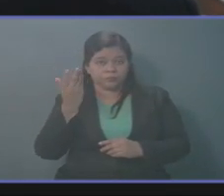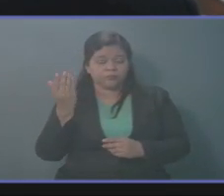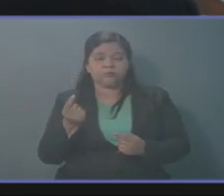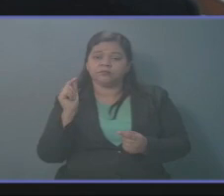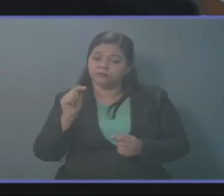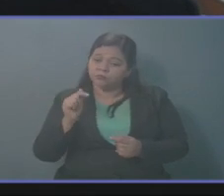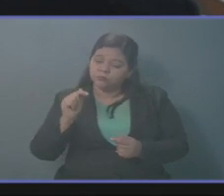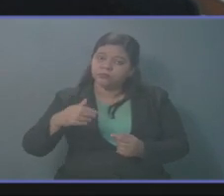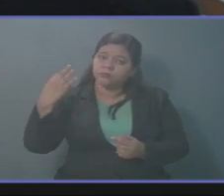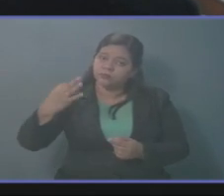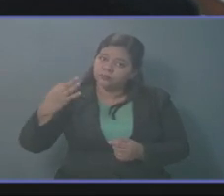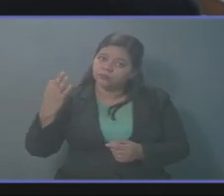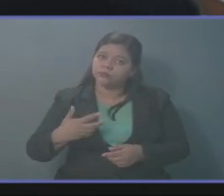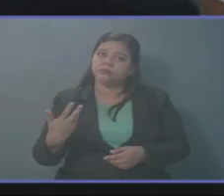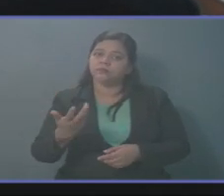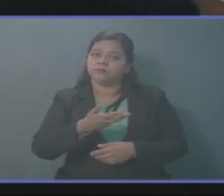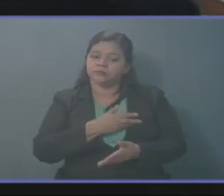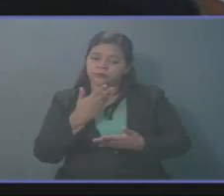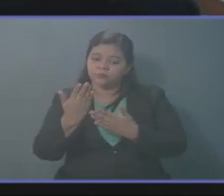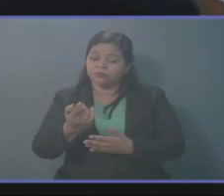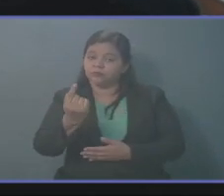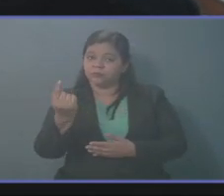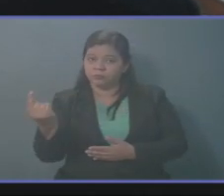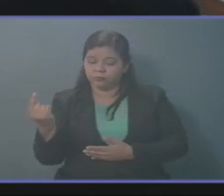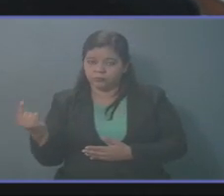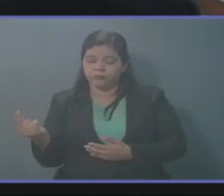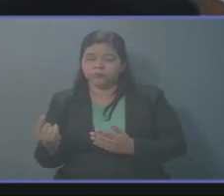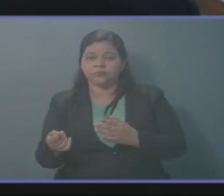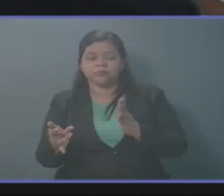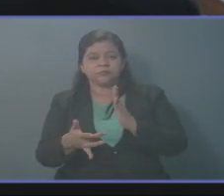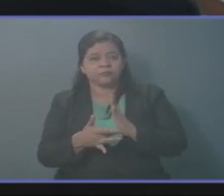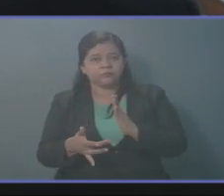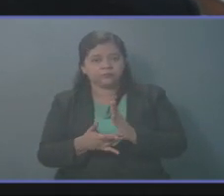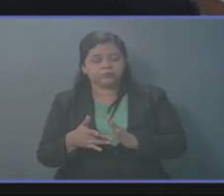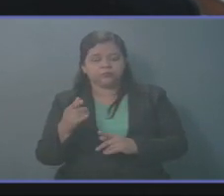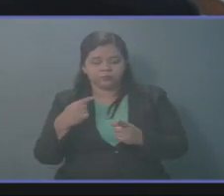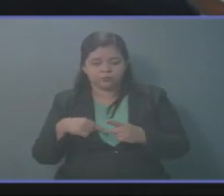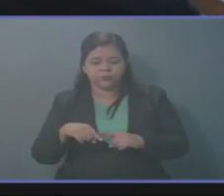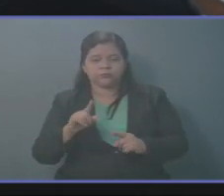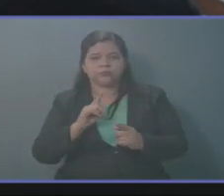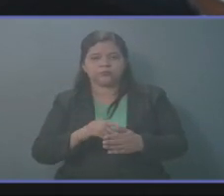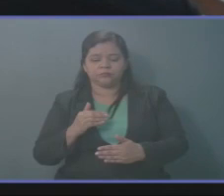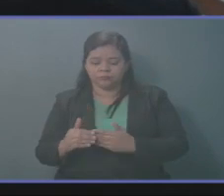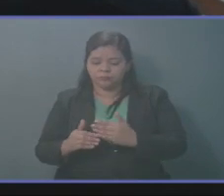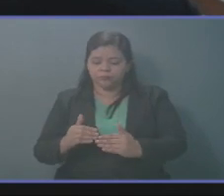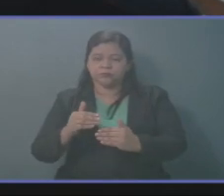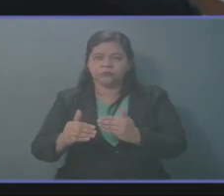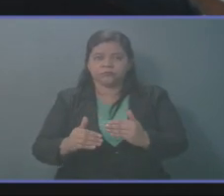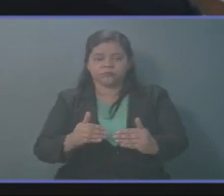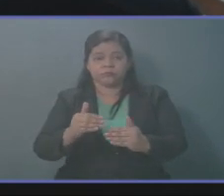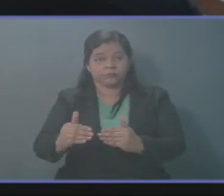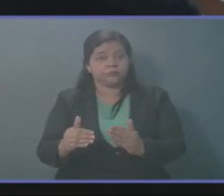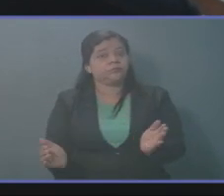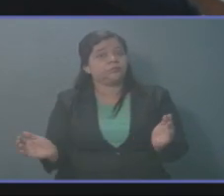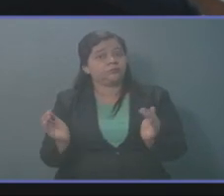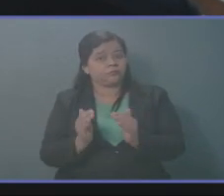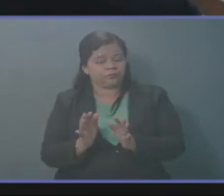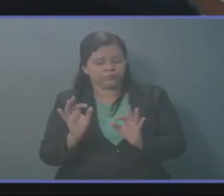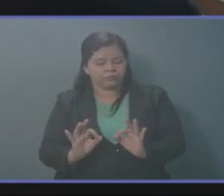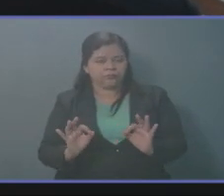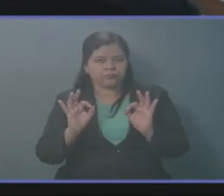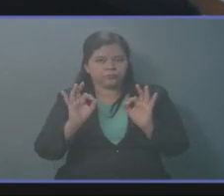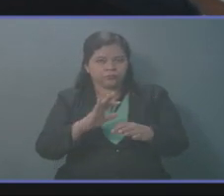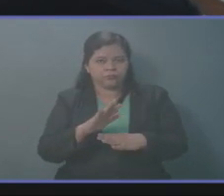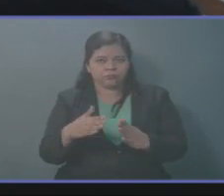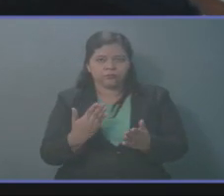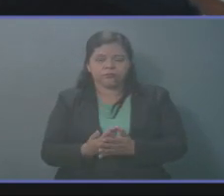vuelve urgente ofrecer a los estudiantes más herramientas tecnológicas para la continuidad del proceso formativo, que permitan una mejor efectividad para